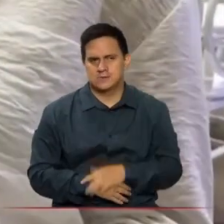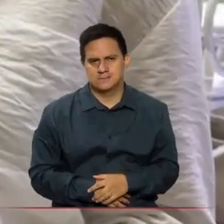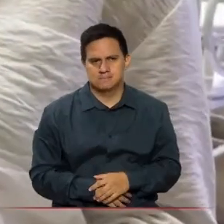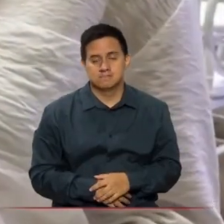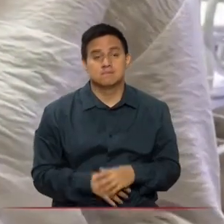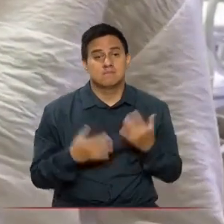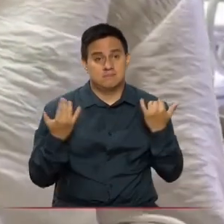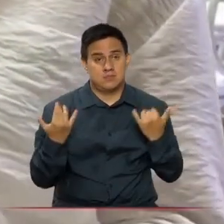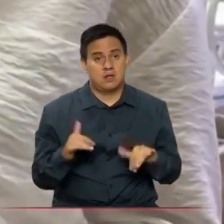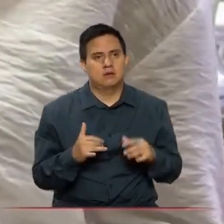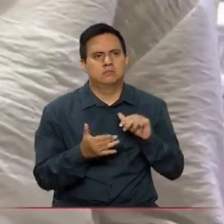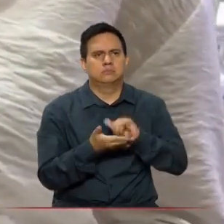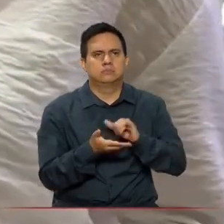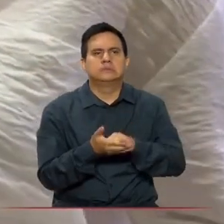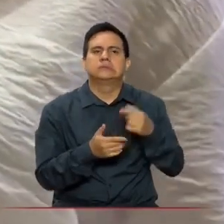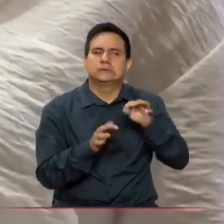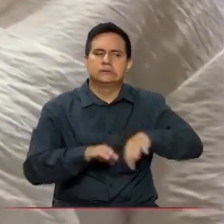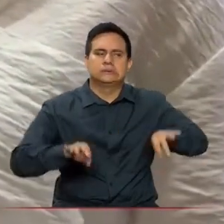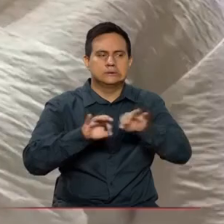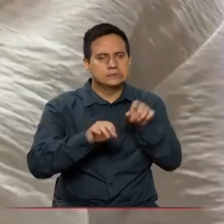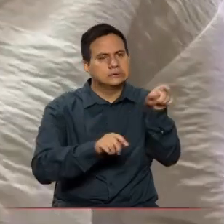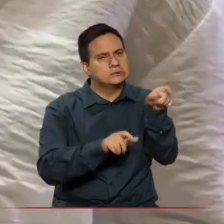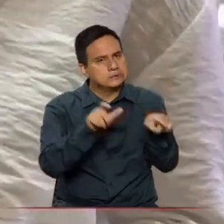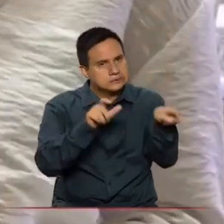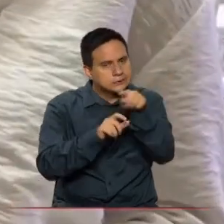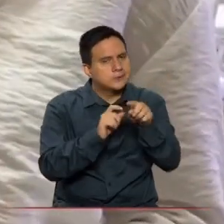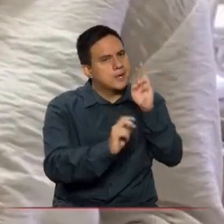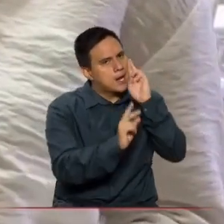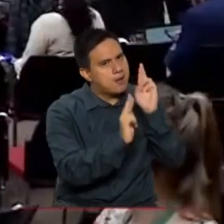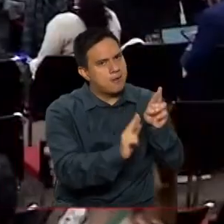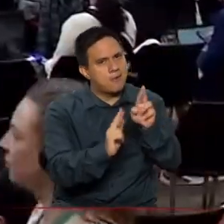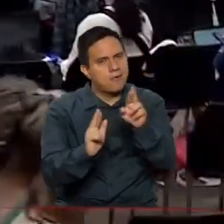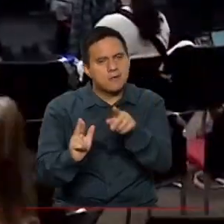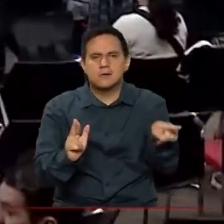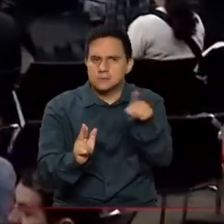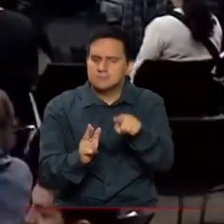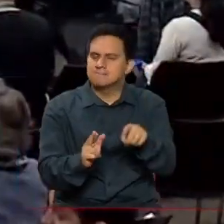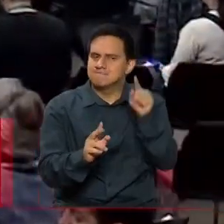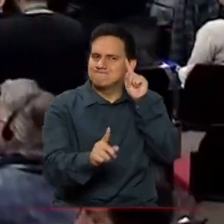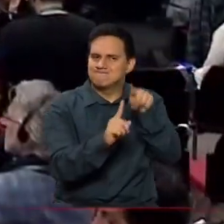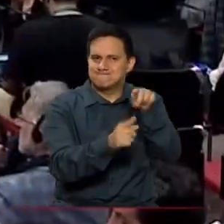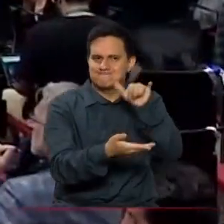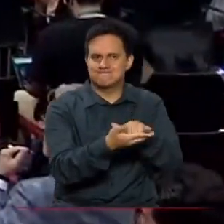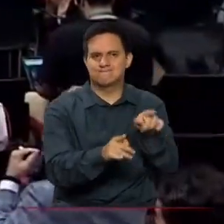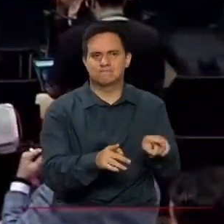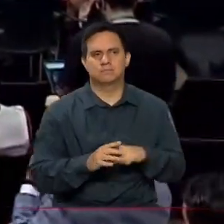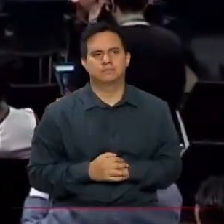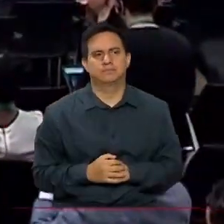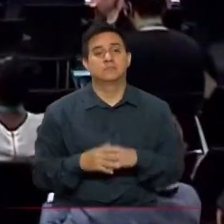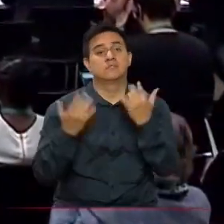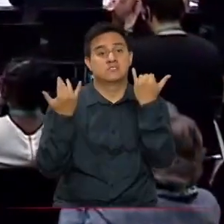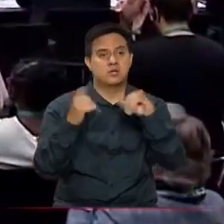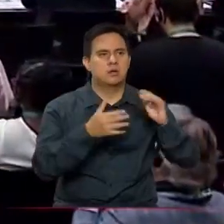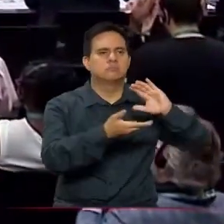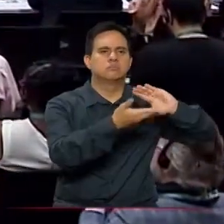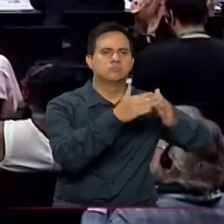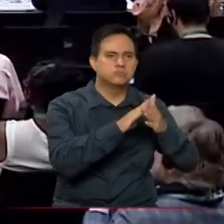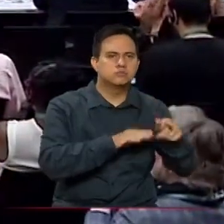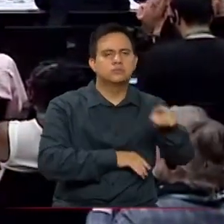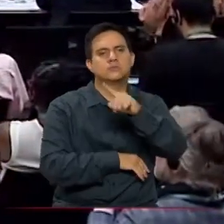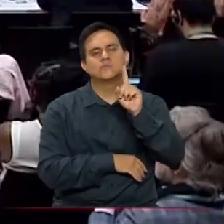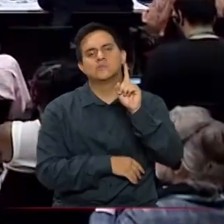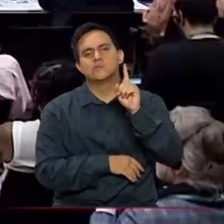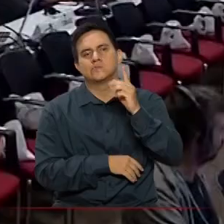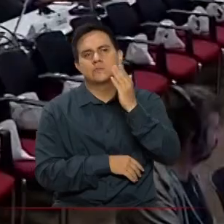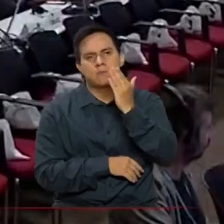han venido pidiendo ser reconocidos de manera expresa en este objetivo. Más de 300 pueblos indígenas, afros y locales hicieron presencia en la